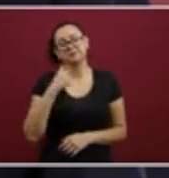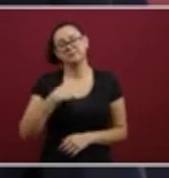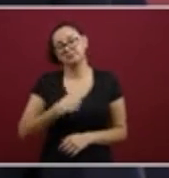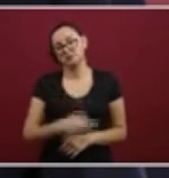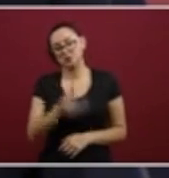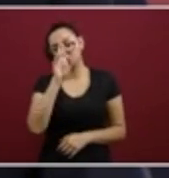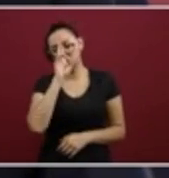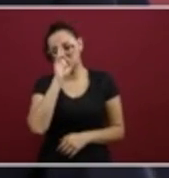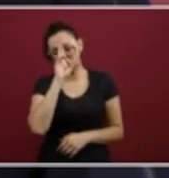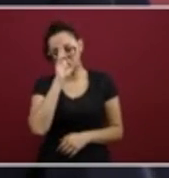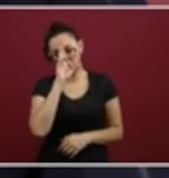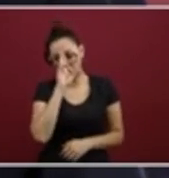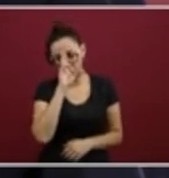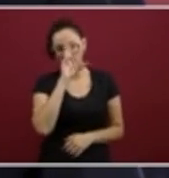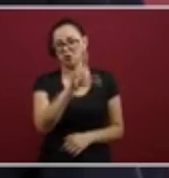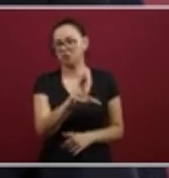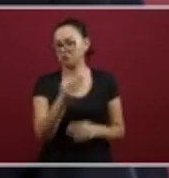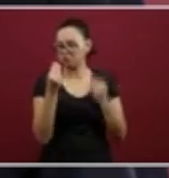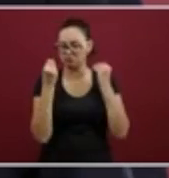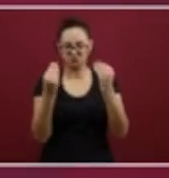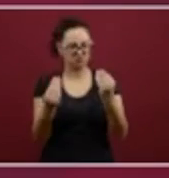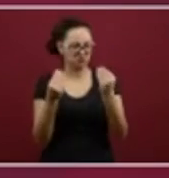lo confieso.